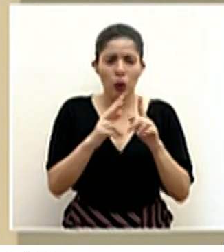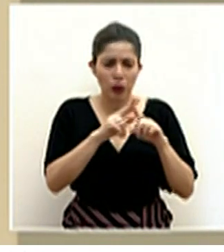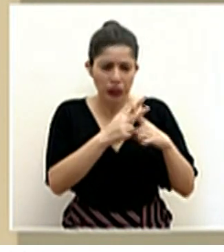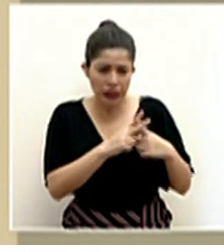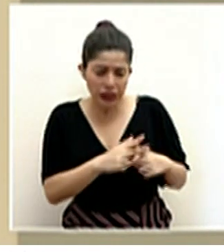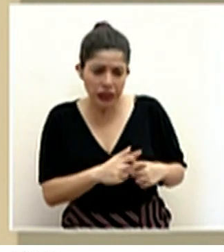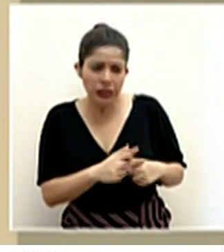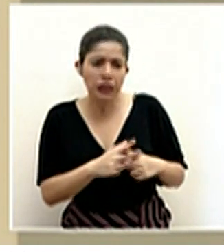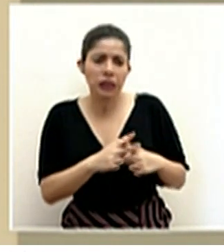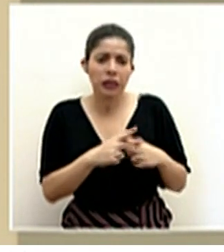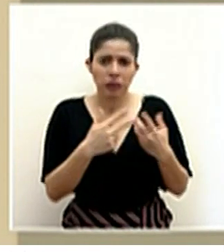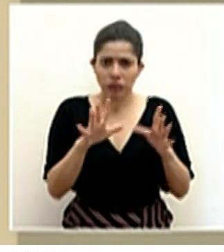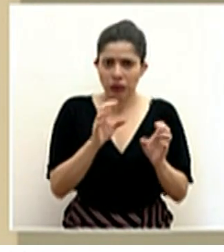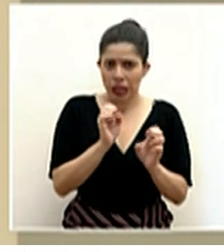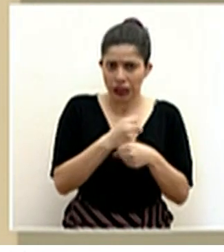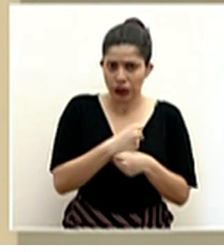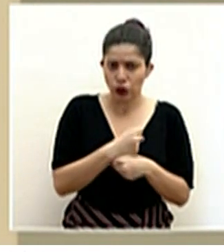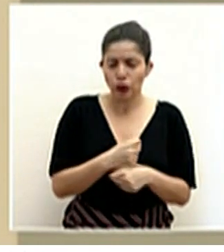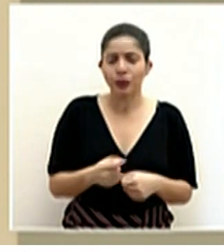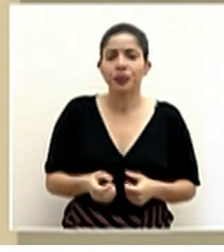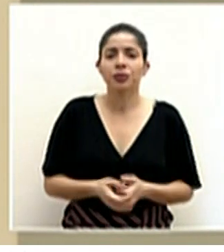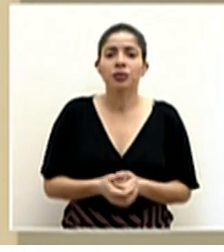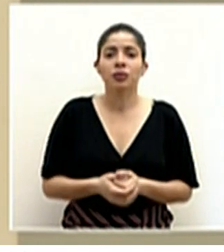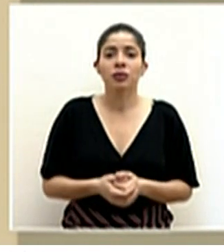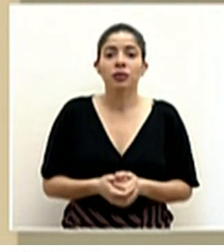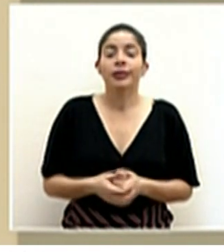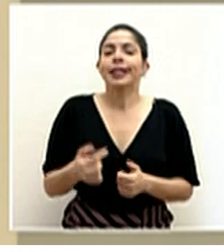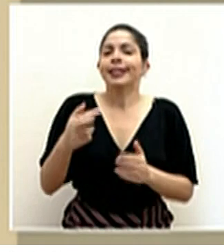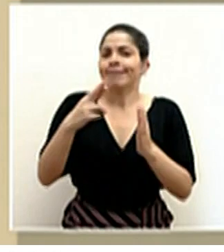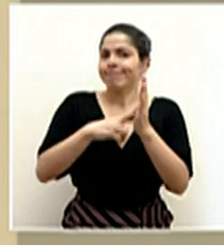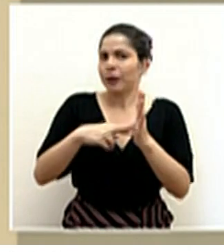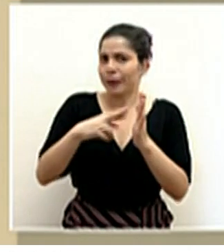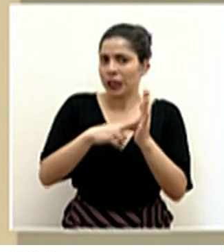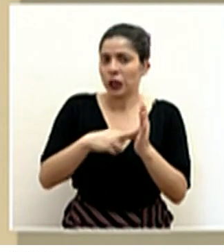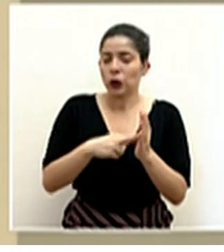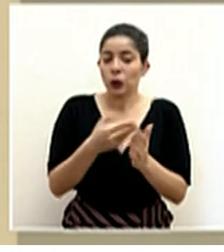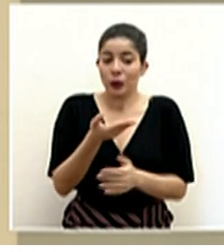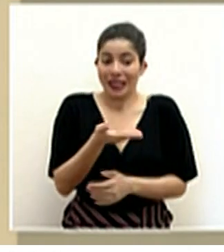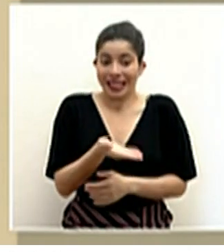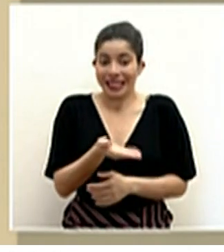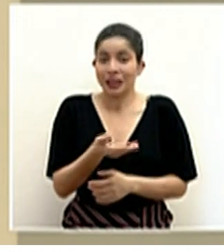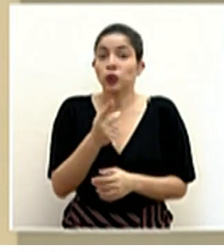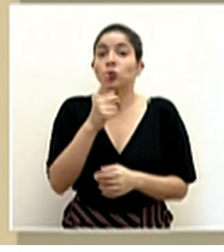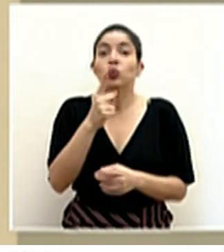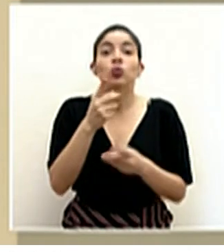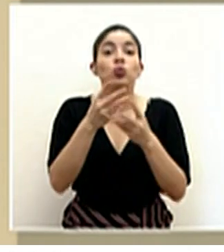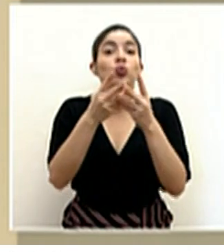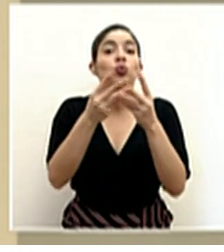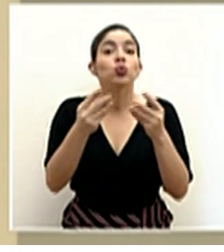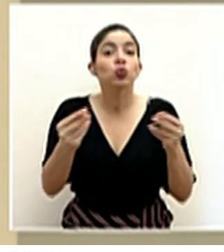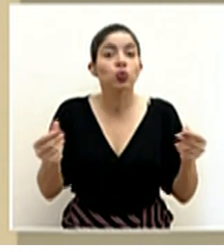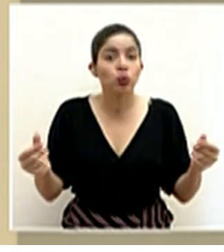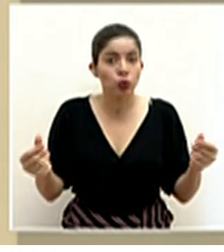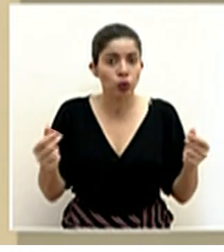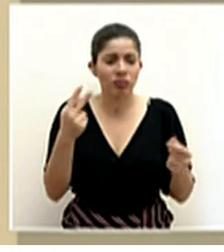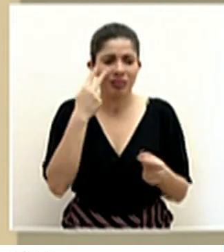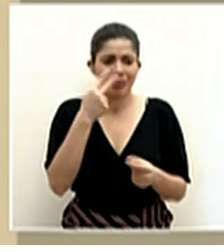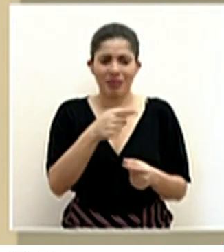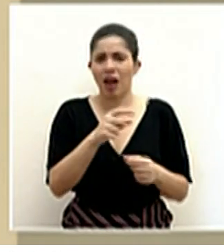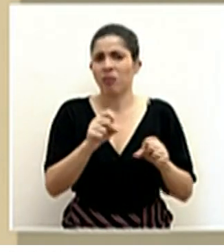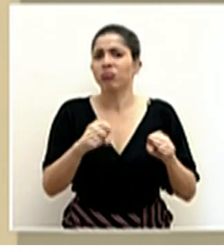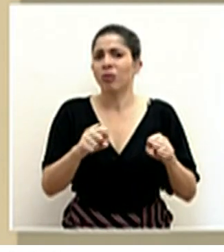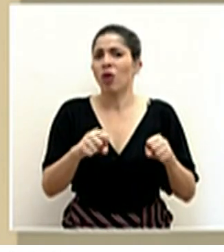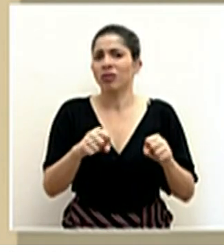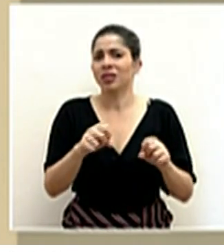ajustes realizados y, insisto, es una solución que vemos muy